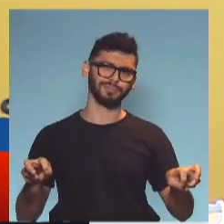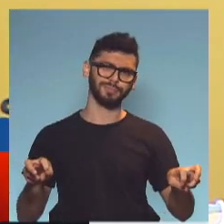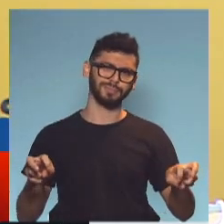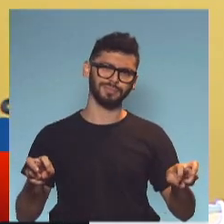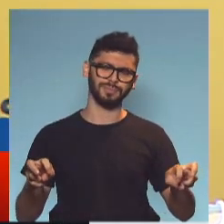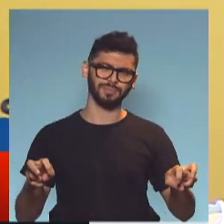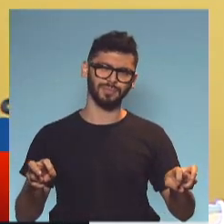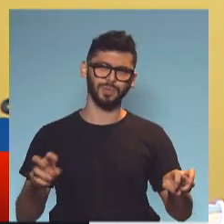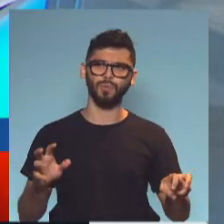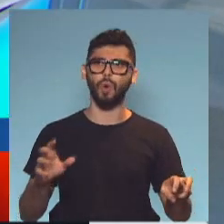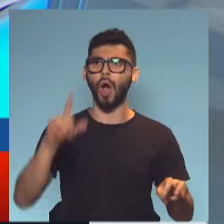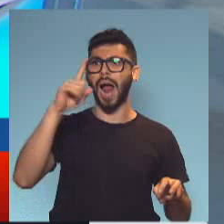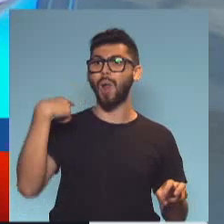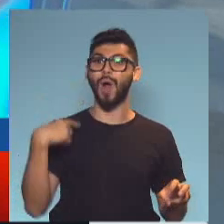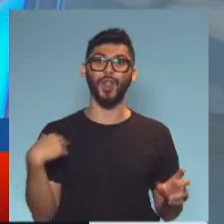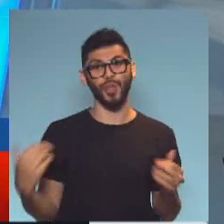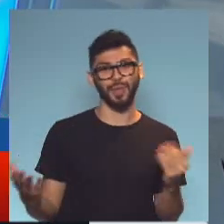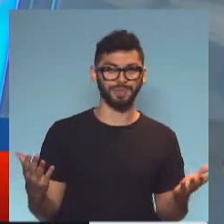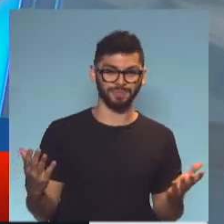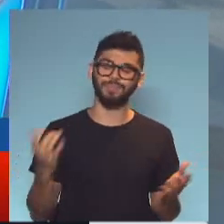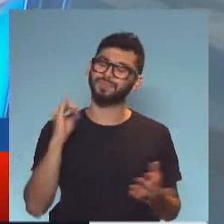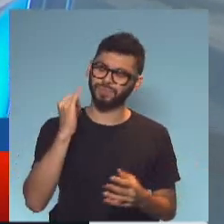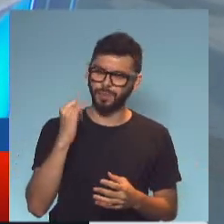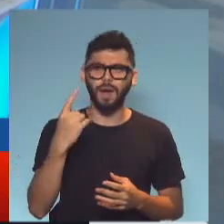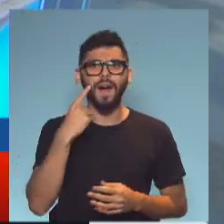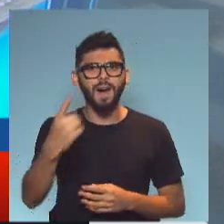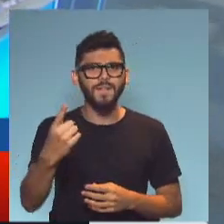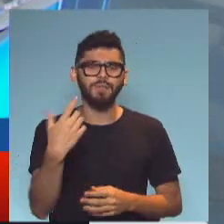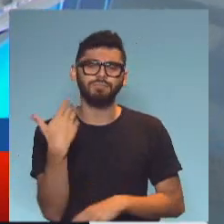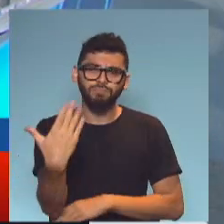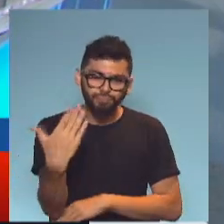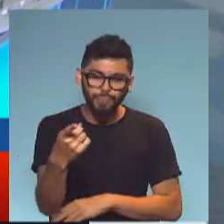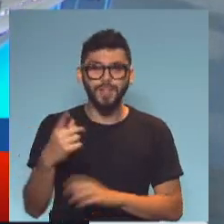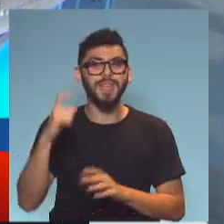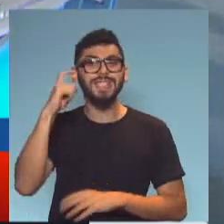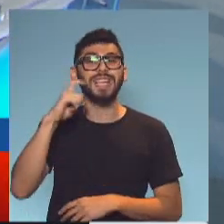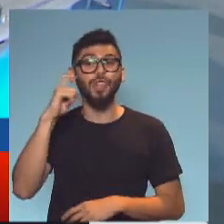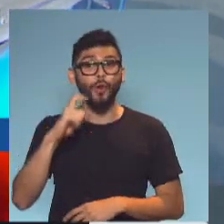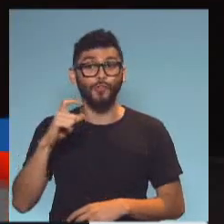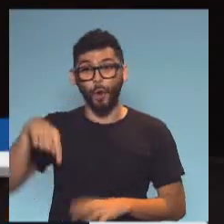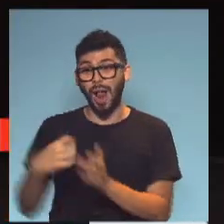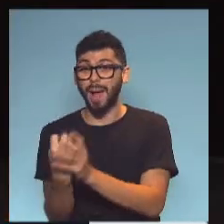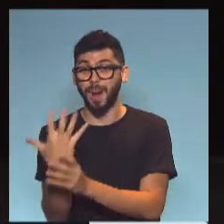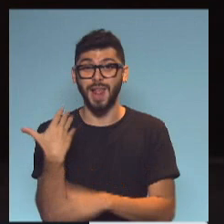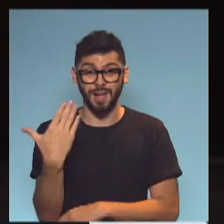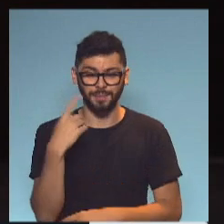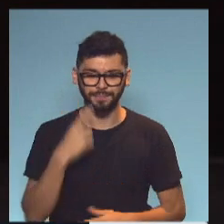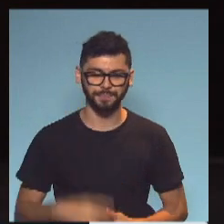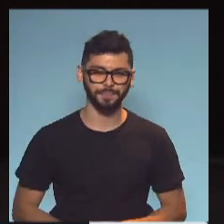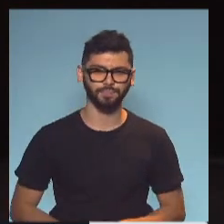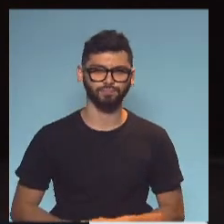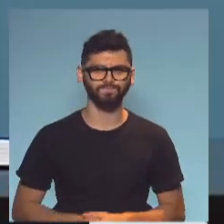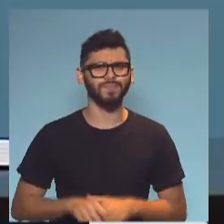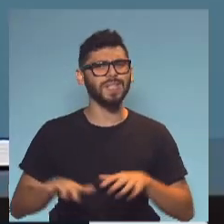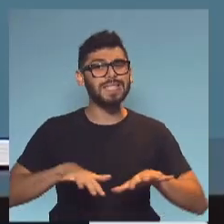qué costado del presidente de la Nación. ¿Querés que lo escuchemos a Axel Kicillof? Aquí vos quieras. Dale, vamos con un fragmento de Axel Kicillof esta mañana. La situación